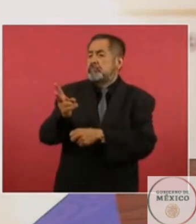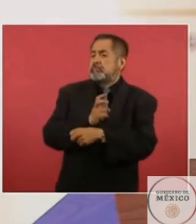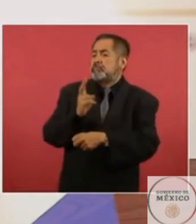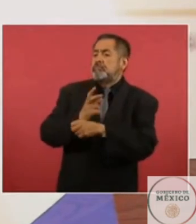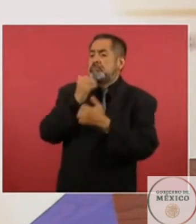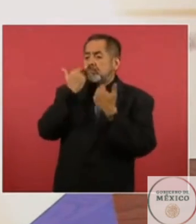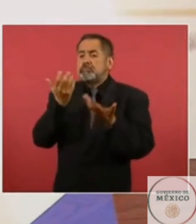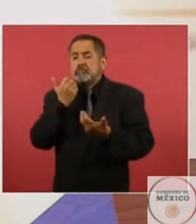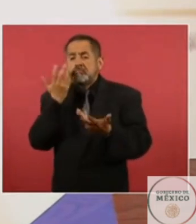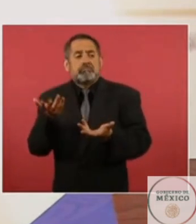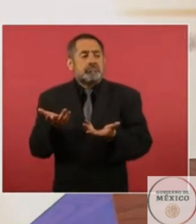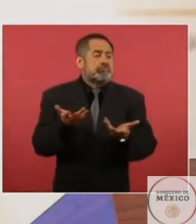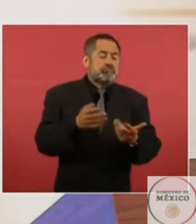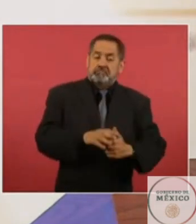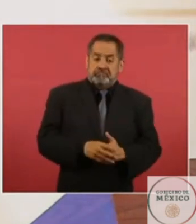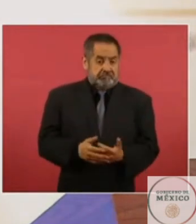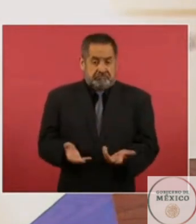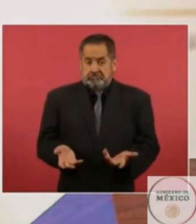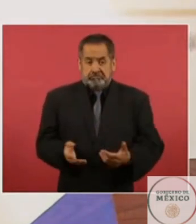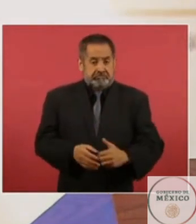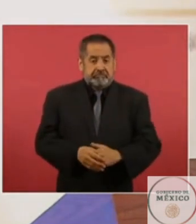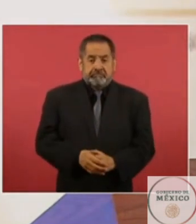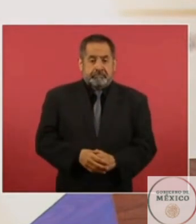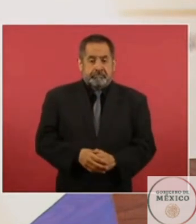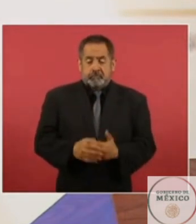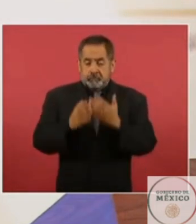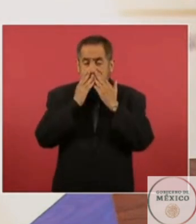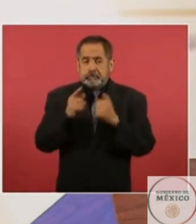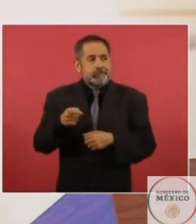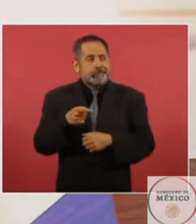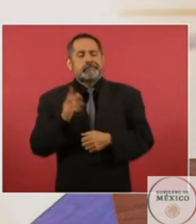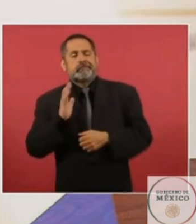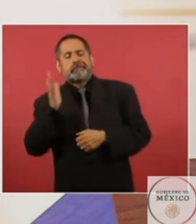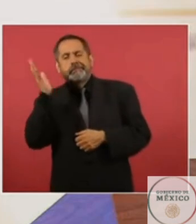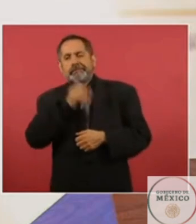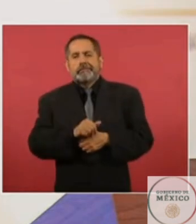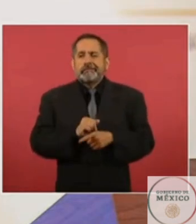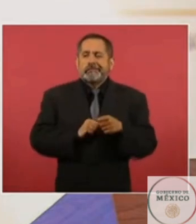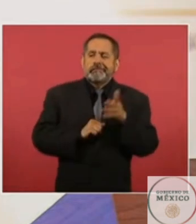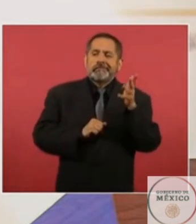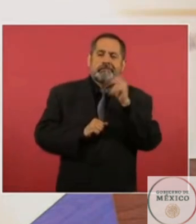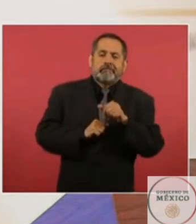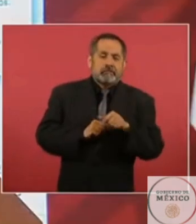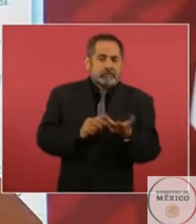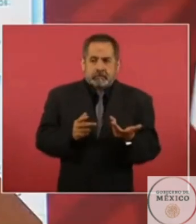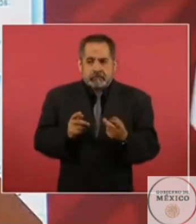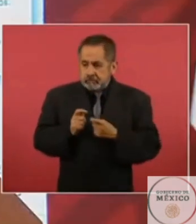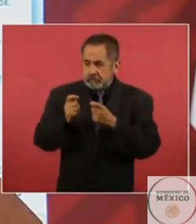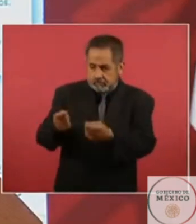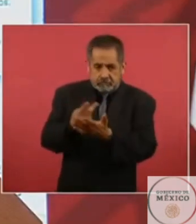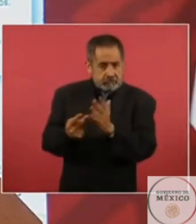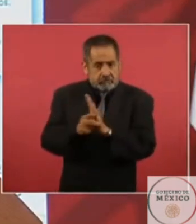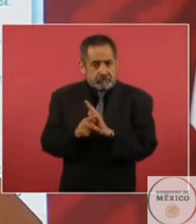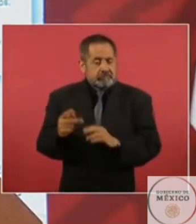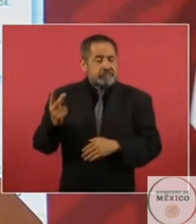va a dar a conocer los vacantes. Y si algún médico quiere trabajar, de inmediato lo va a contratar. Así lo dijo